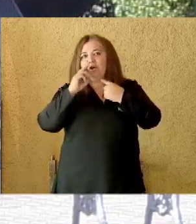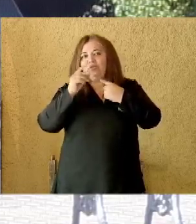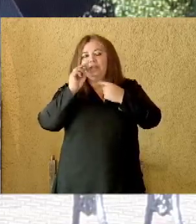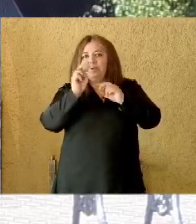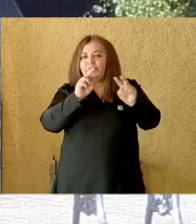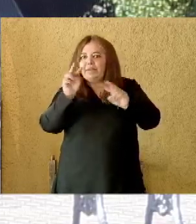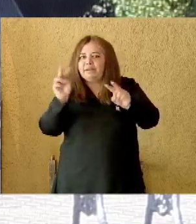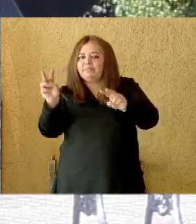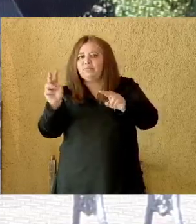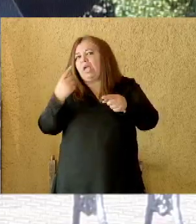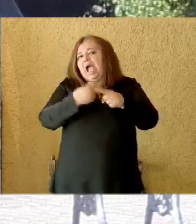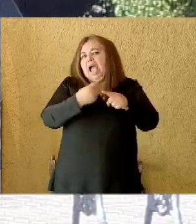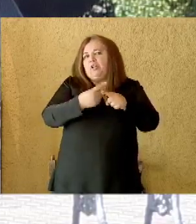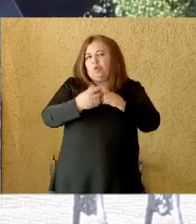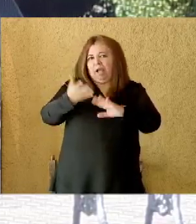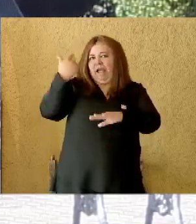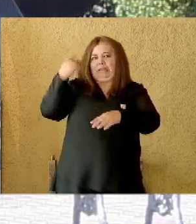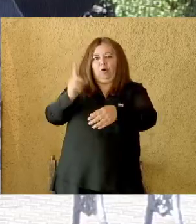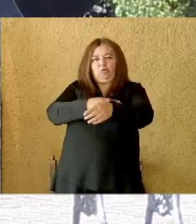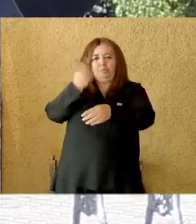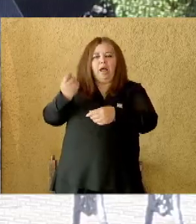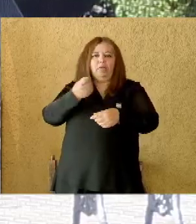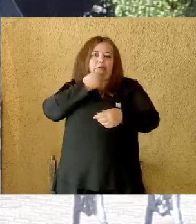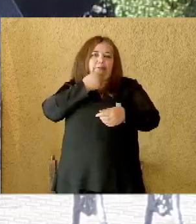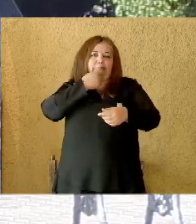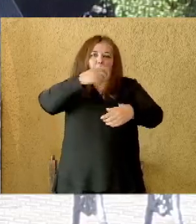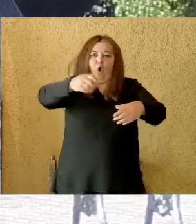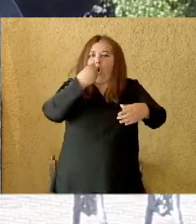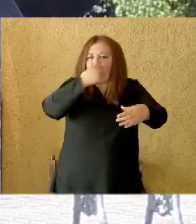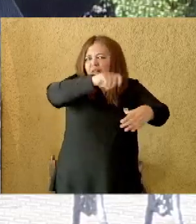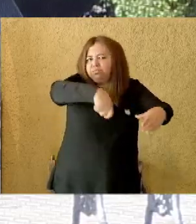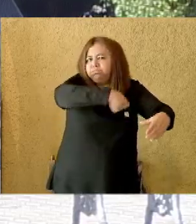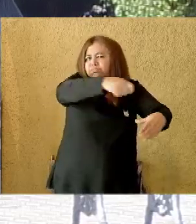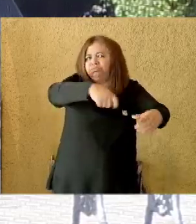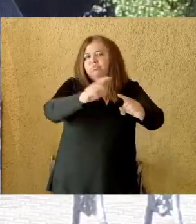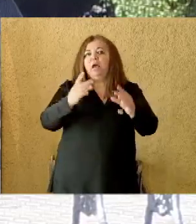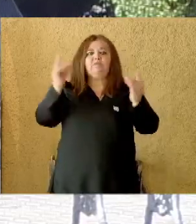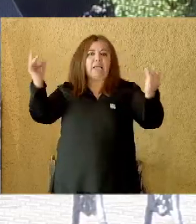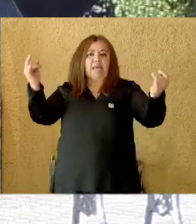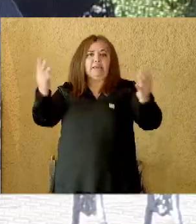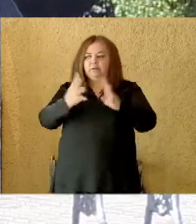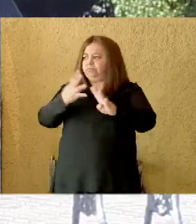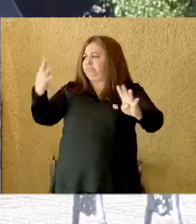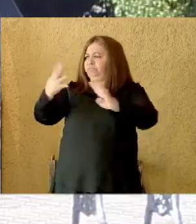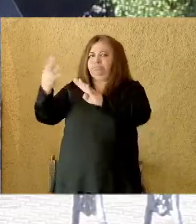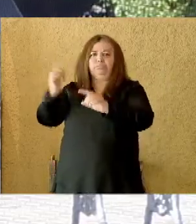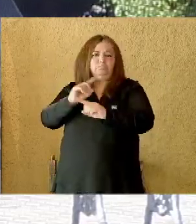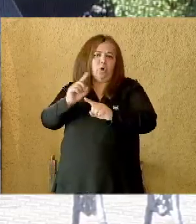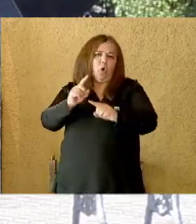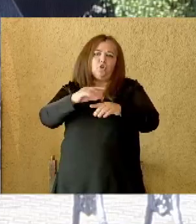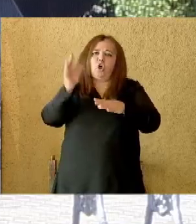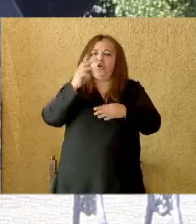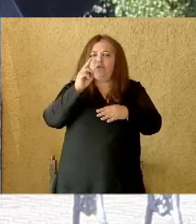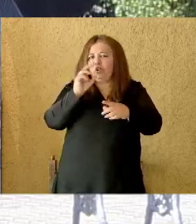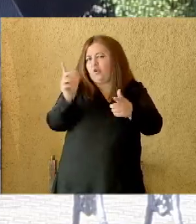los típicos actos, los típicos grandes locros, no vamos a poder ver tal vez a los bailarines o a los músicos en vivo, y es por esto que queremos mostrarles